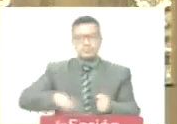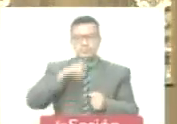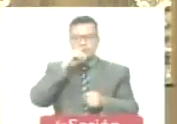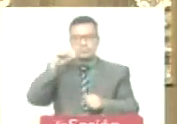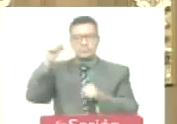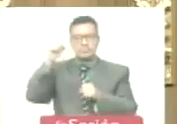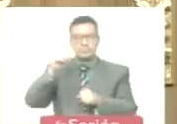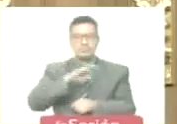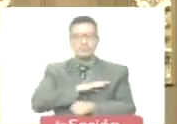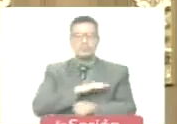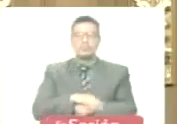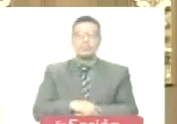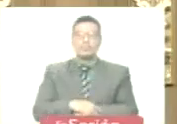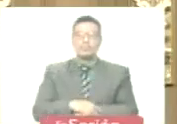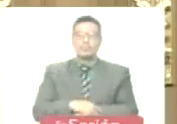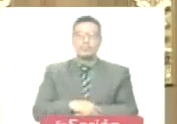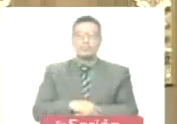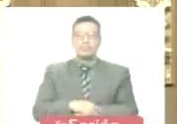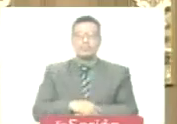Maduro,